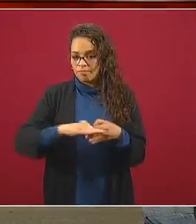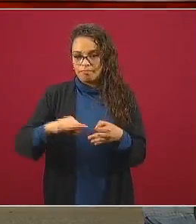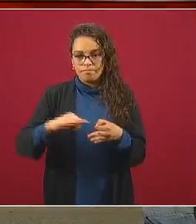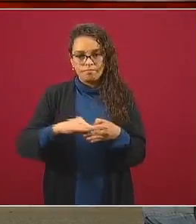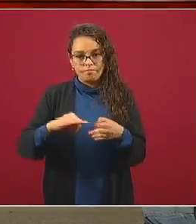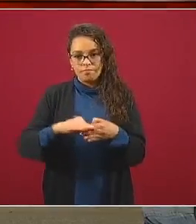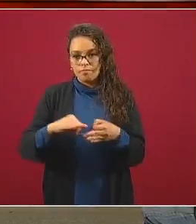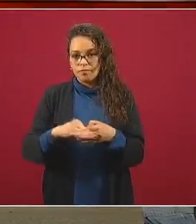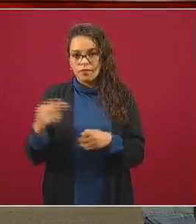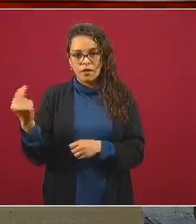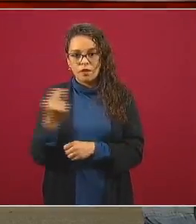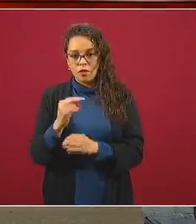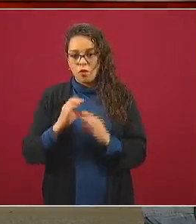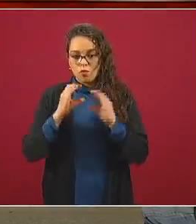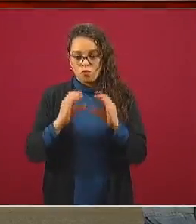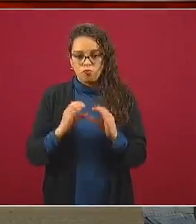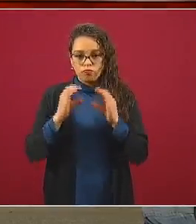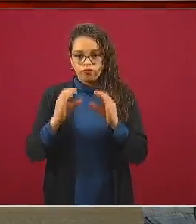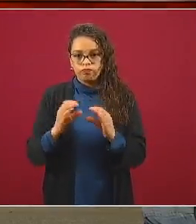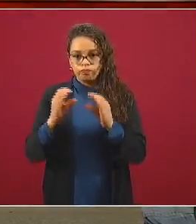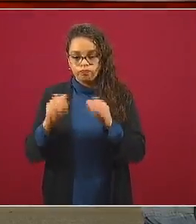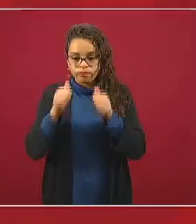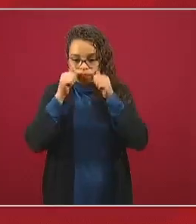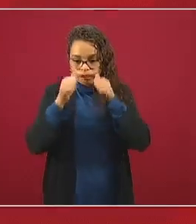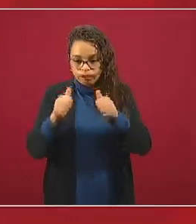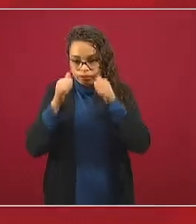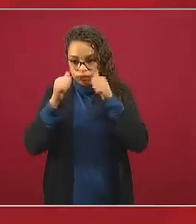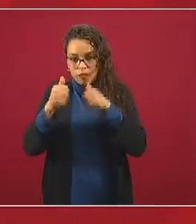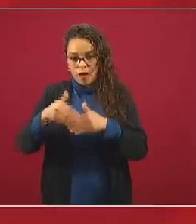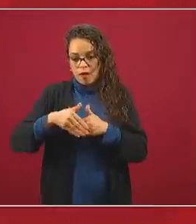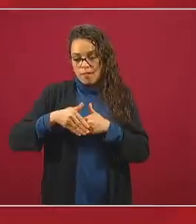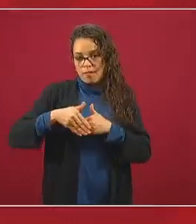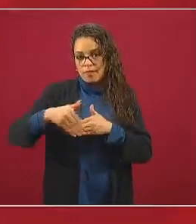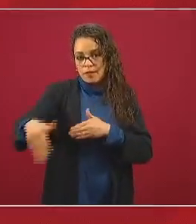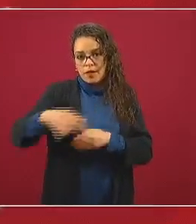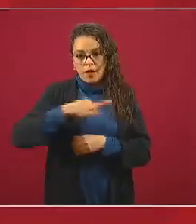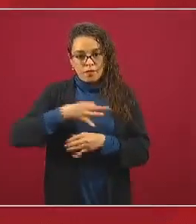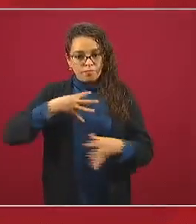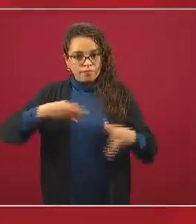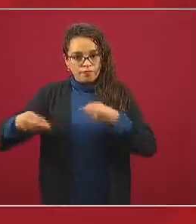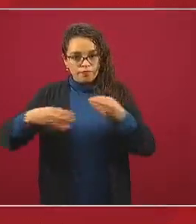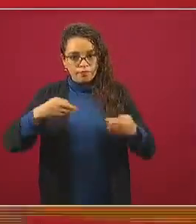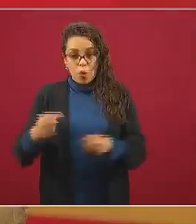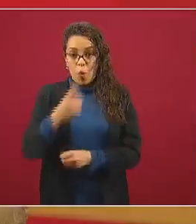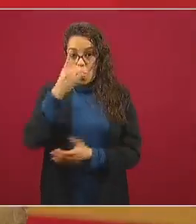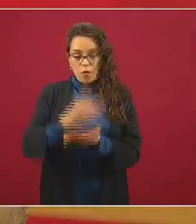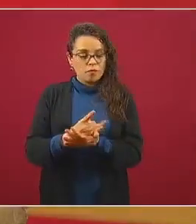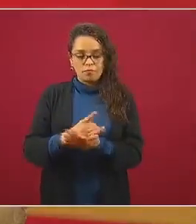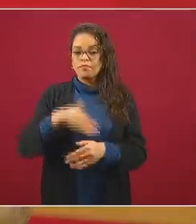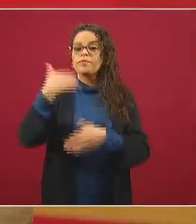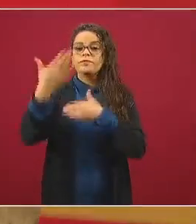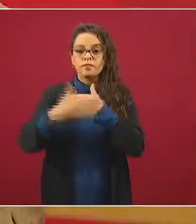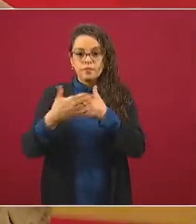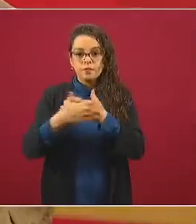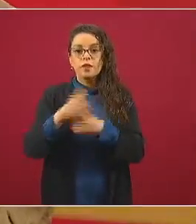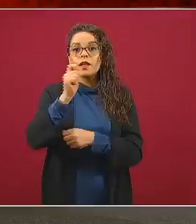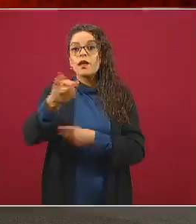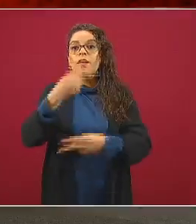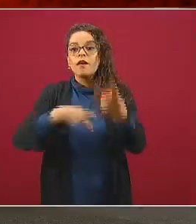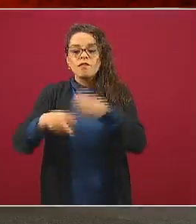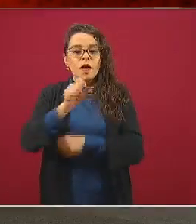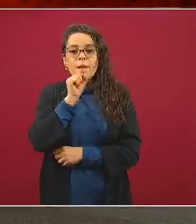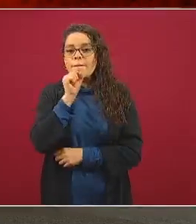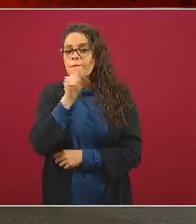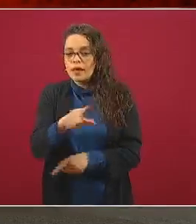hasta el final del periodo epidémico, no solo este inicial, sino los posibles elementos que vengan después.